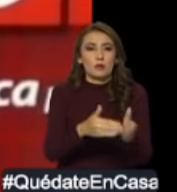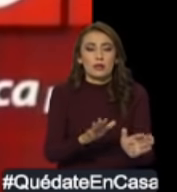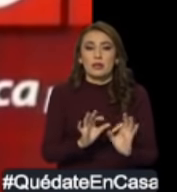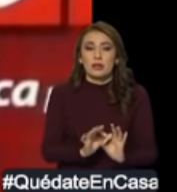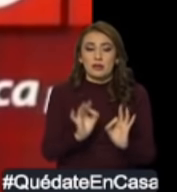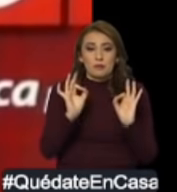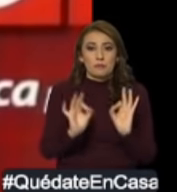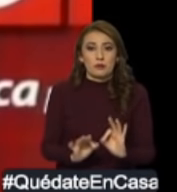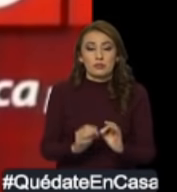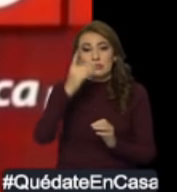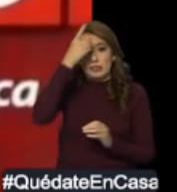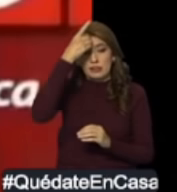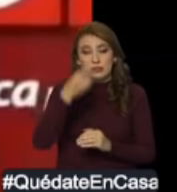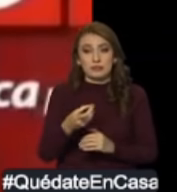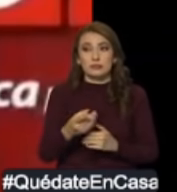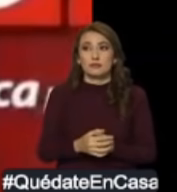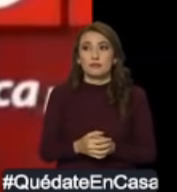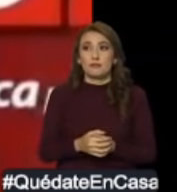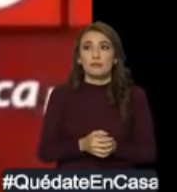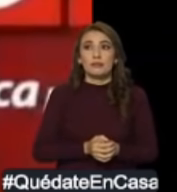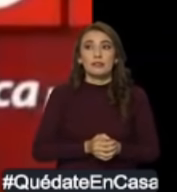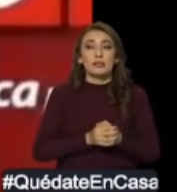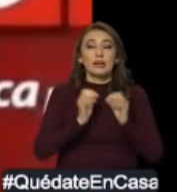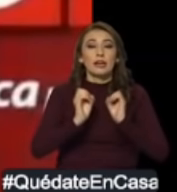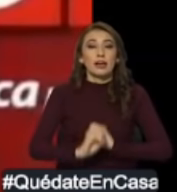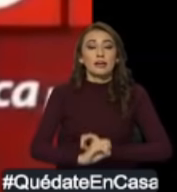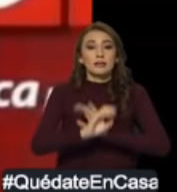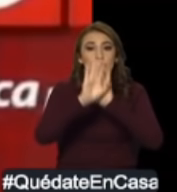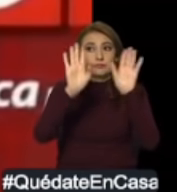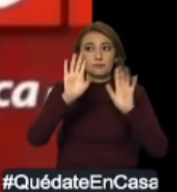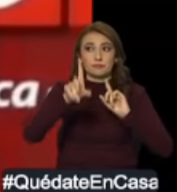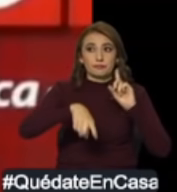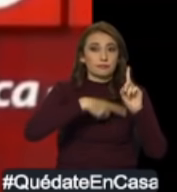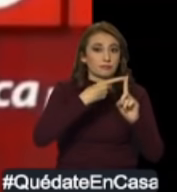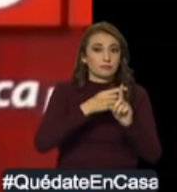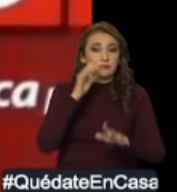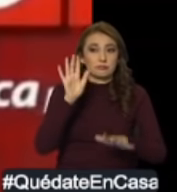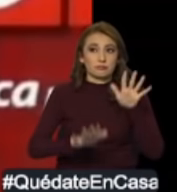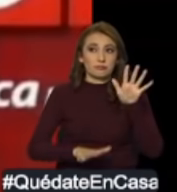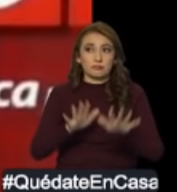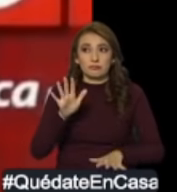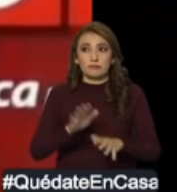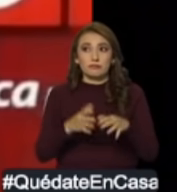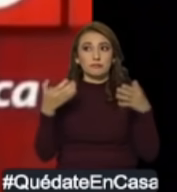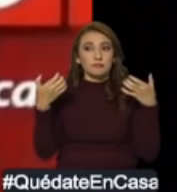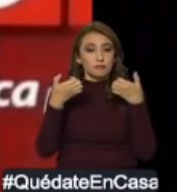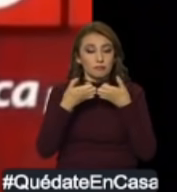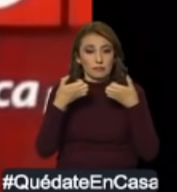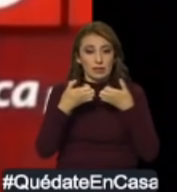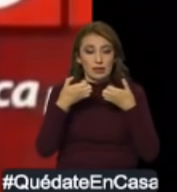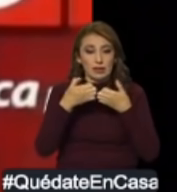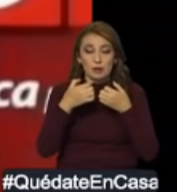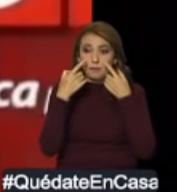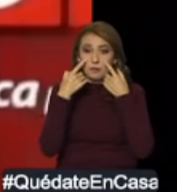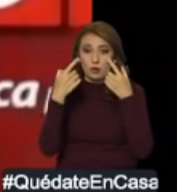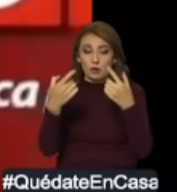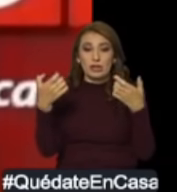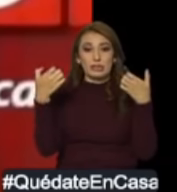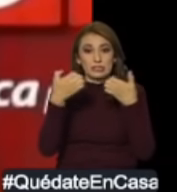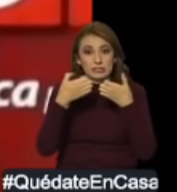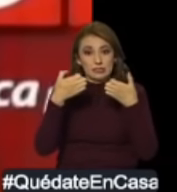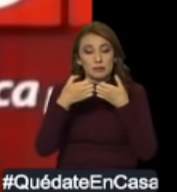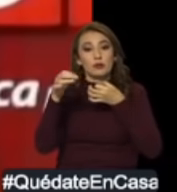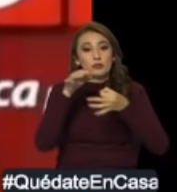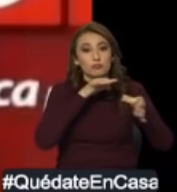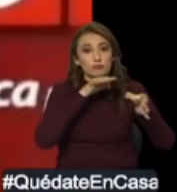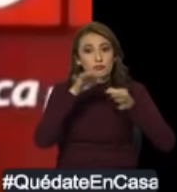para la toma de decisiones? Desde la mañana y hasta hace muy pocos minutos, el equipo que ustedes van a ver, el equipo que ustedes van a